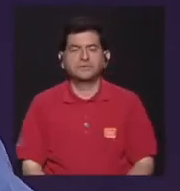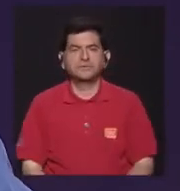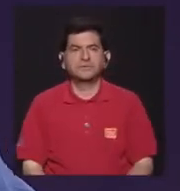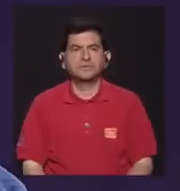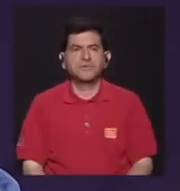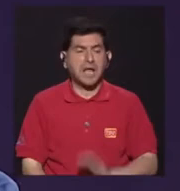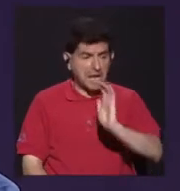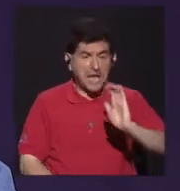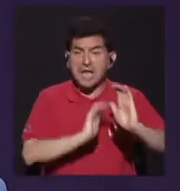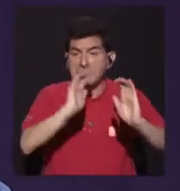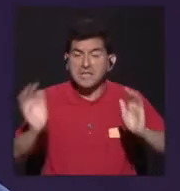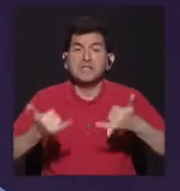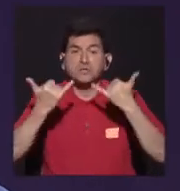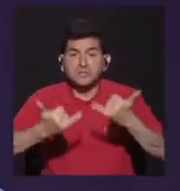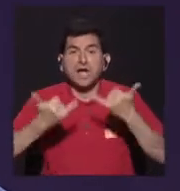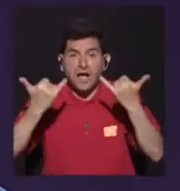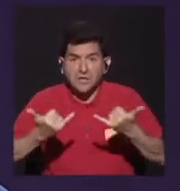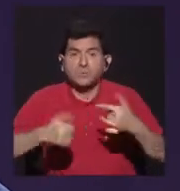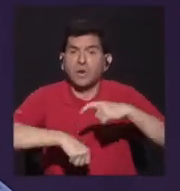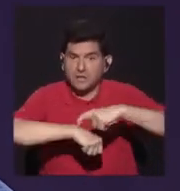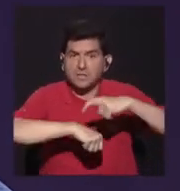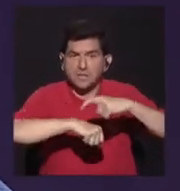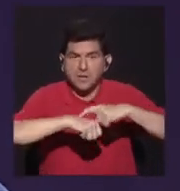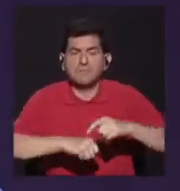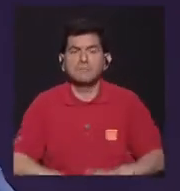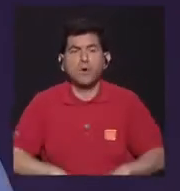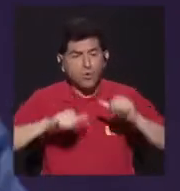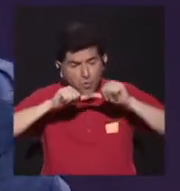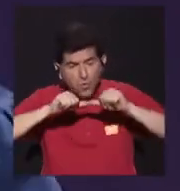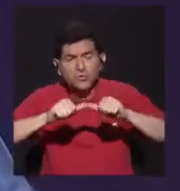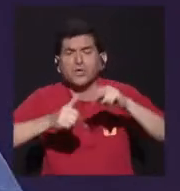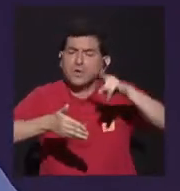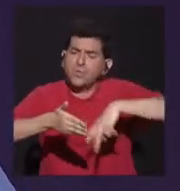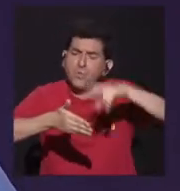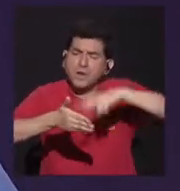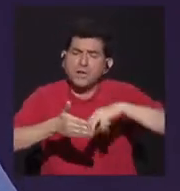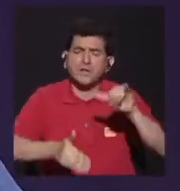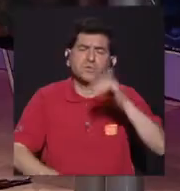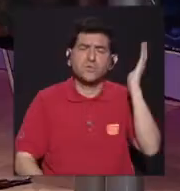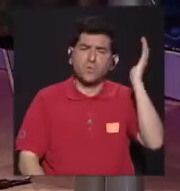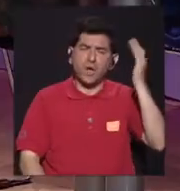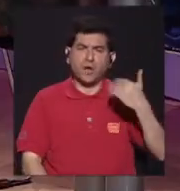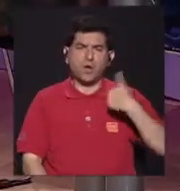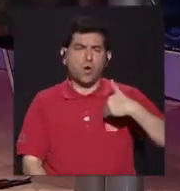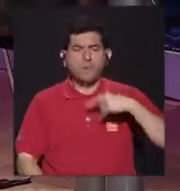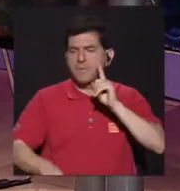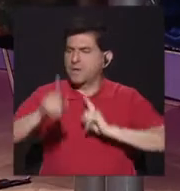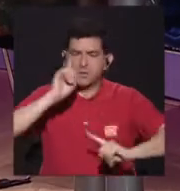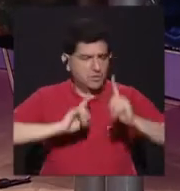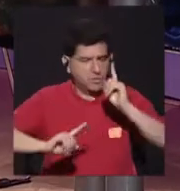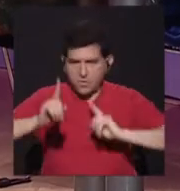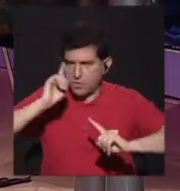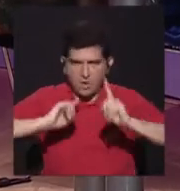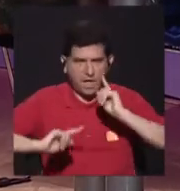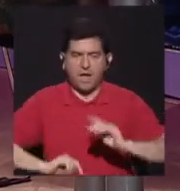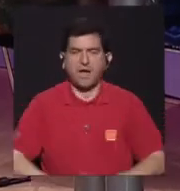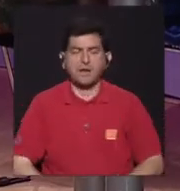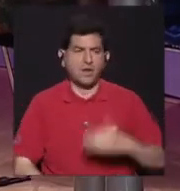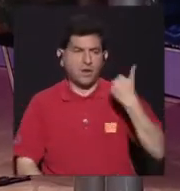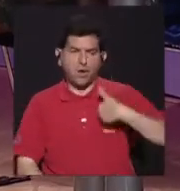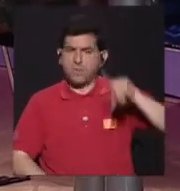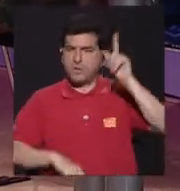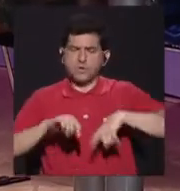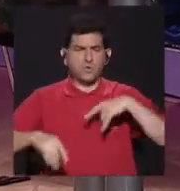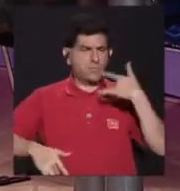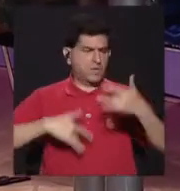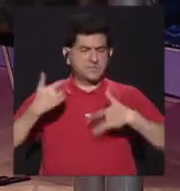todavía los niños actuales, de la época actual, todavía siguen leyendo el mismo discurso de los hombres no lloran, de los hombres no pueden